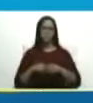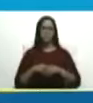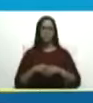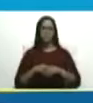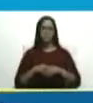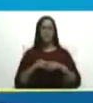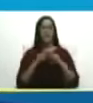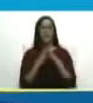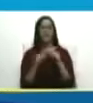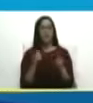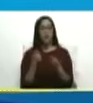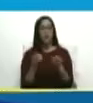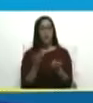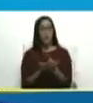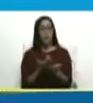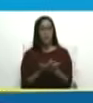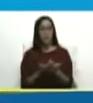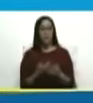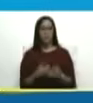a toda la economía.